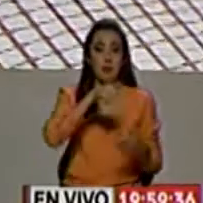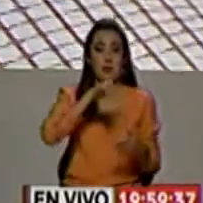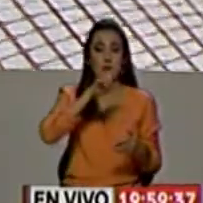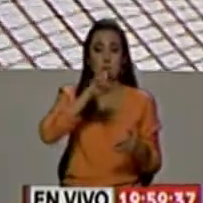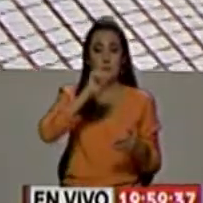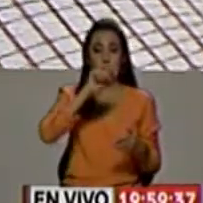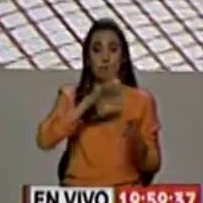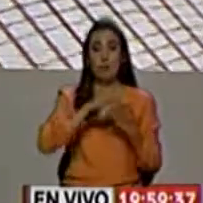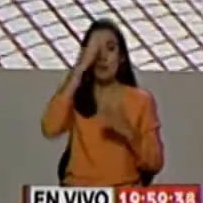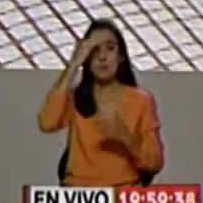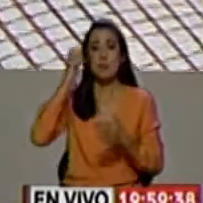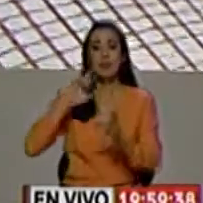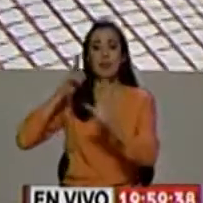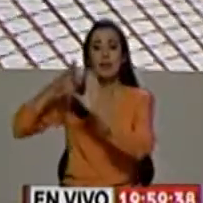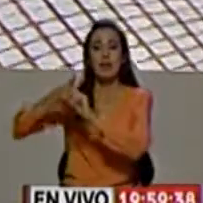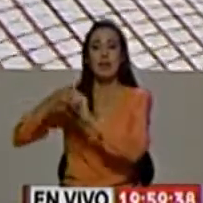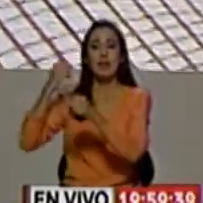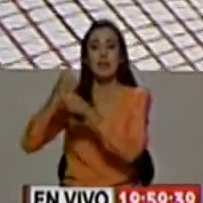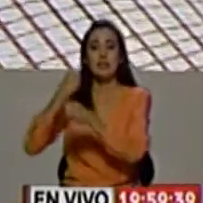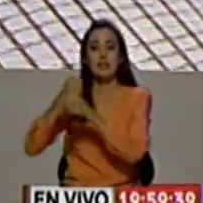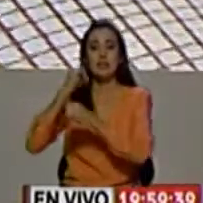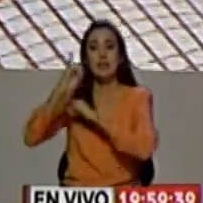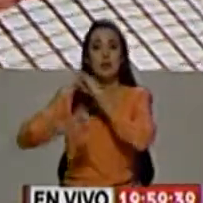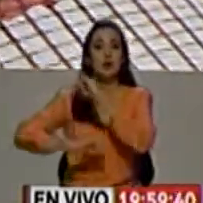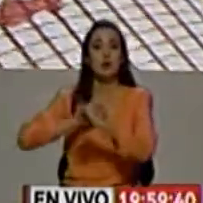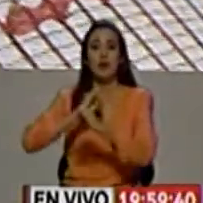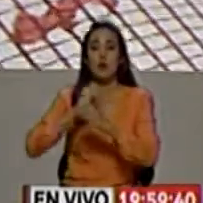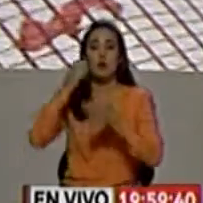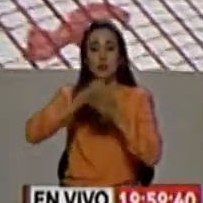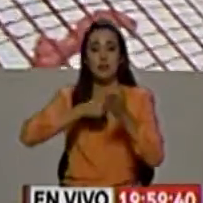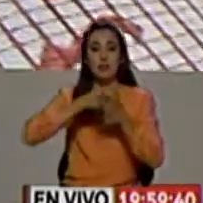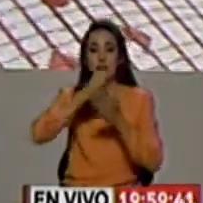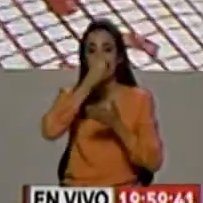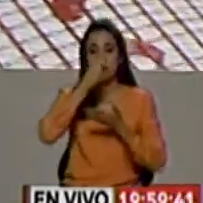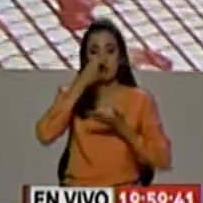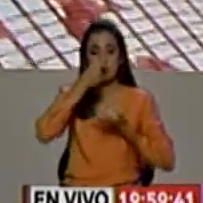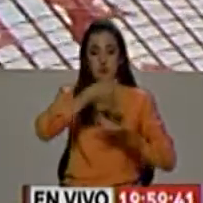propuesta de formar parte de una organización internacional de lucha contra el narcotráfico.